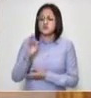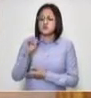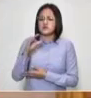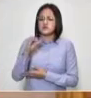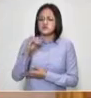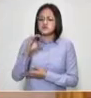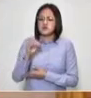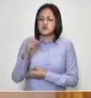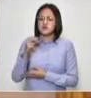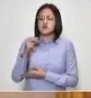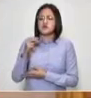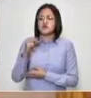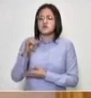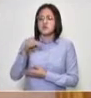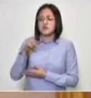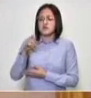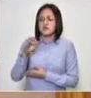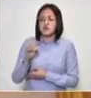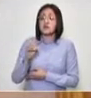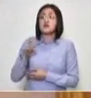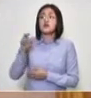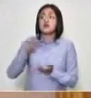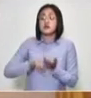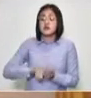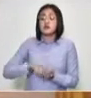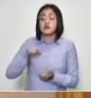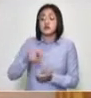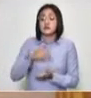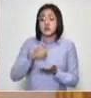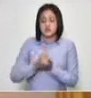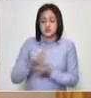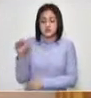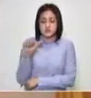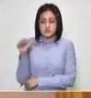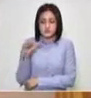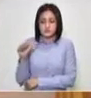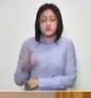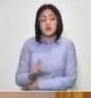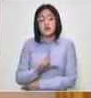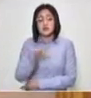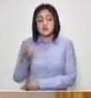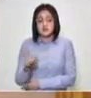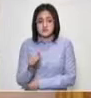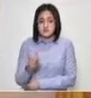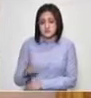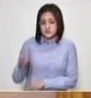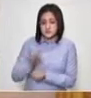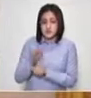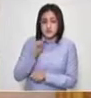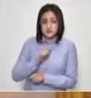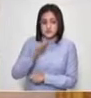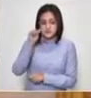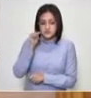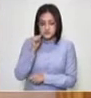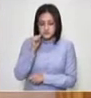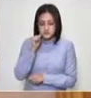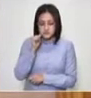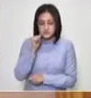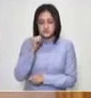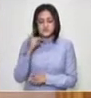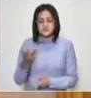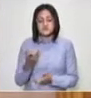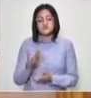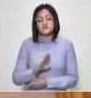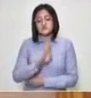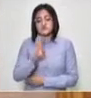y Madero de la ciudad de Atlixco, y posteriormente el día de ayer perdió